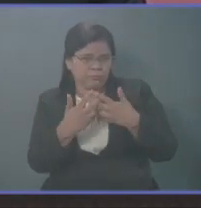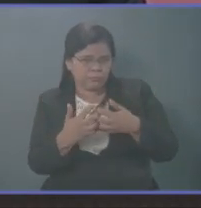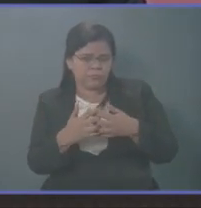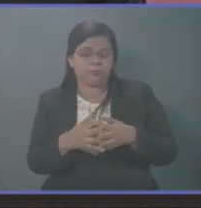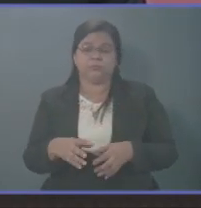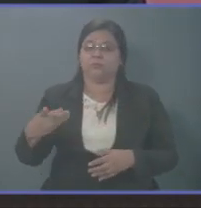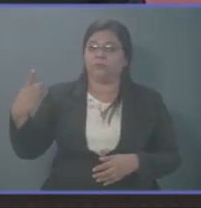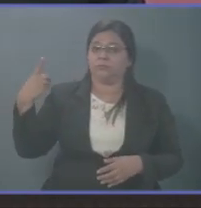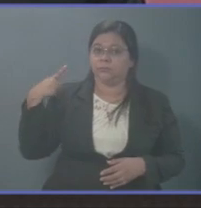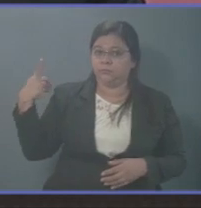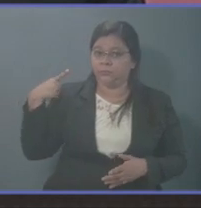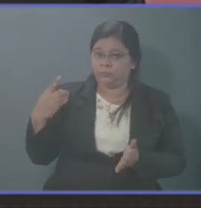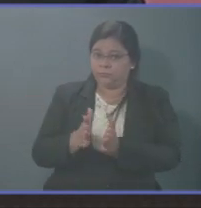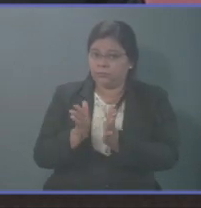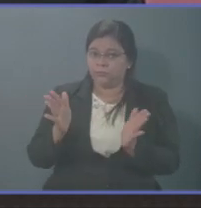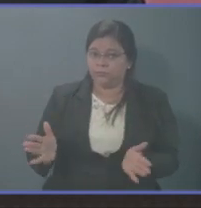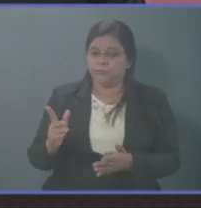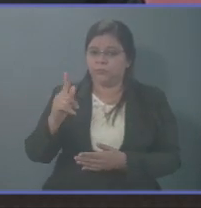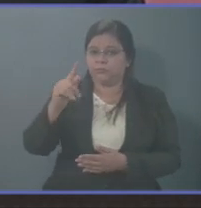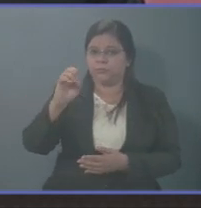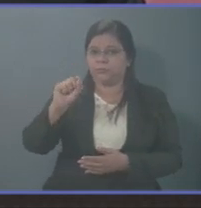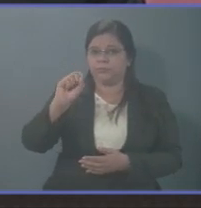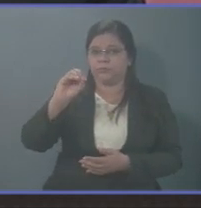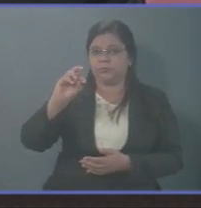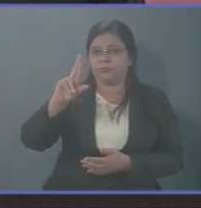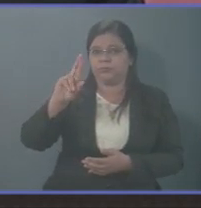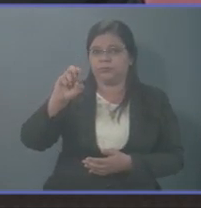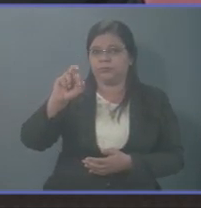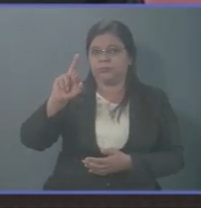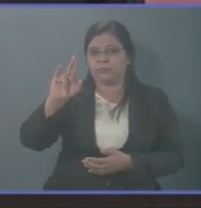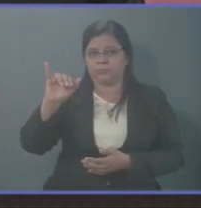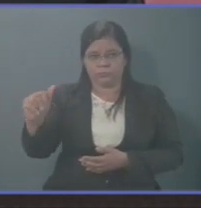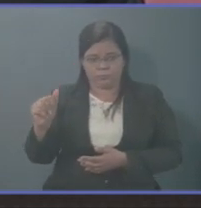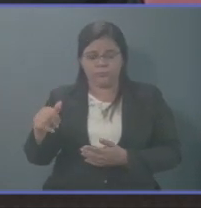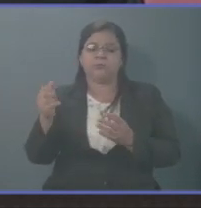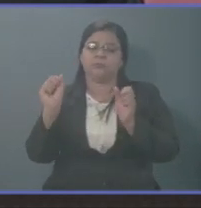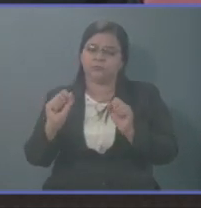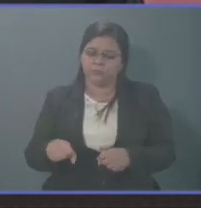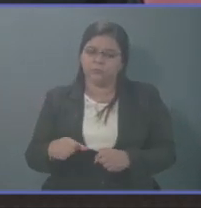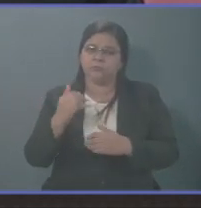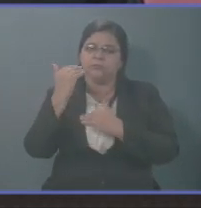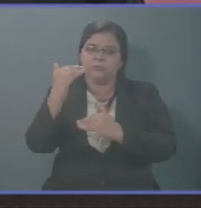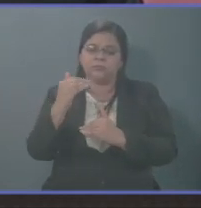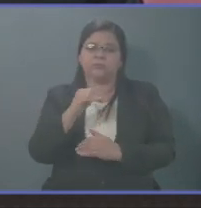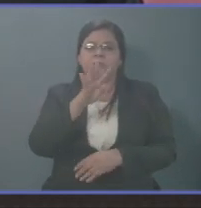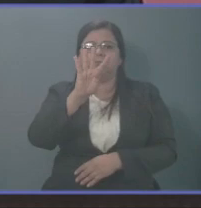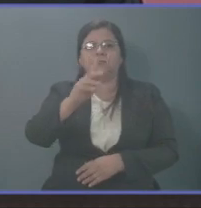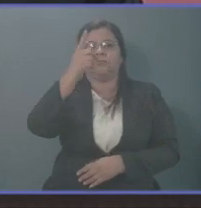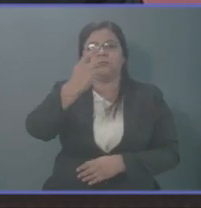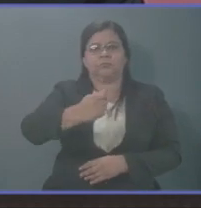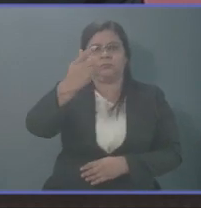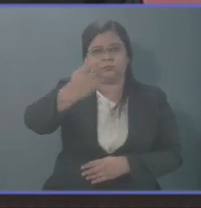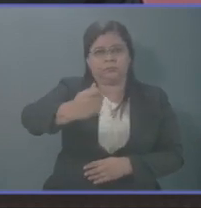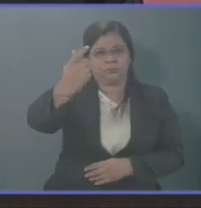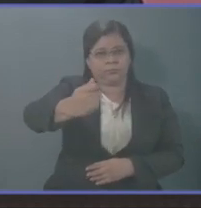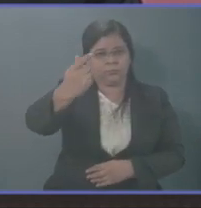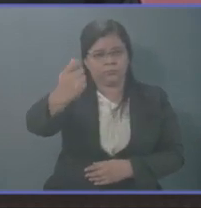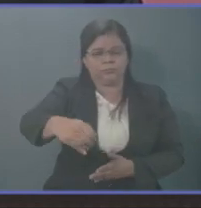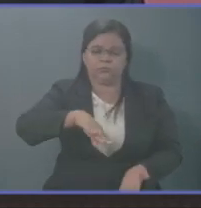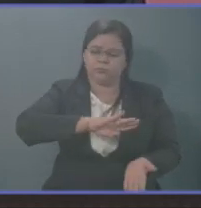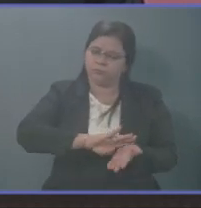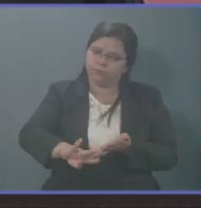Dirección General de Tesorería otorgará mediante la resolución respectiva hasta un máximo de 4 cuotas mensuales y